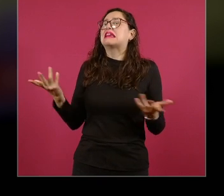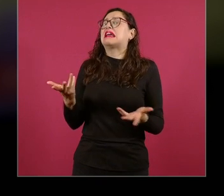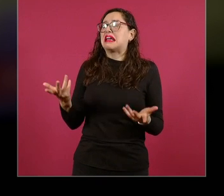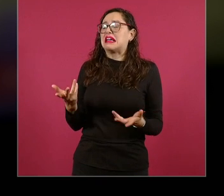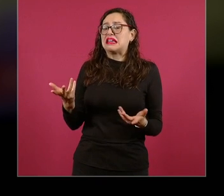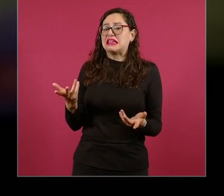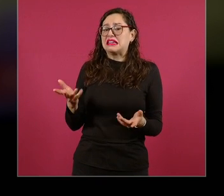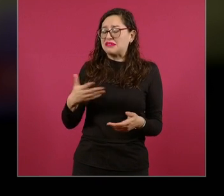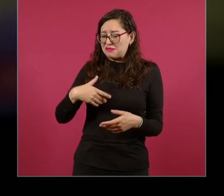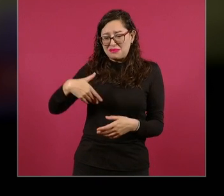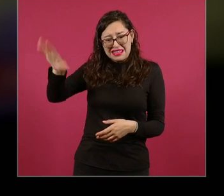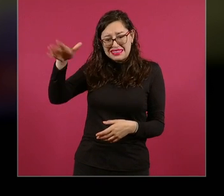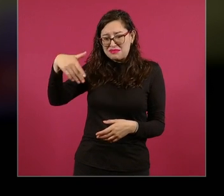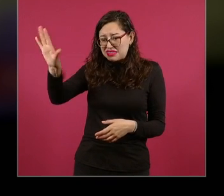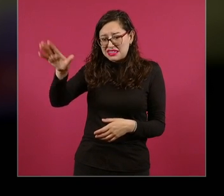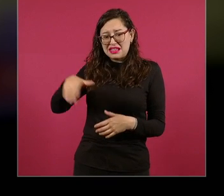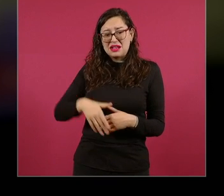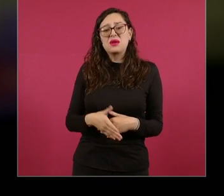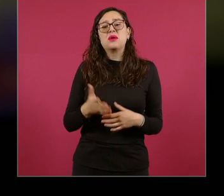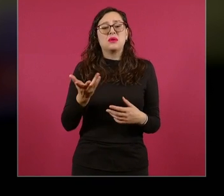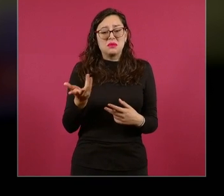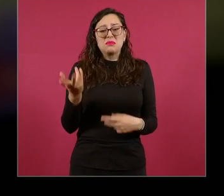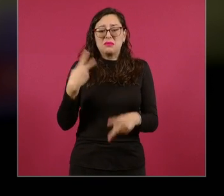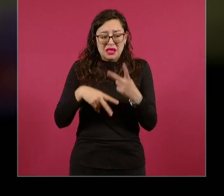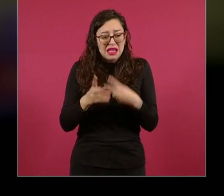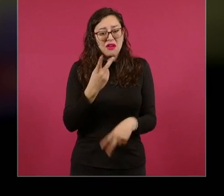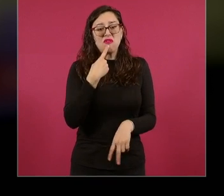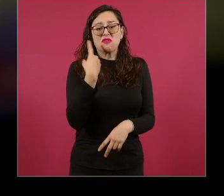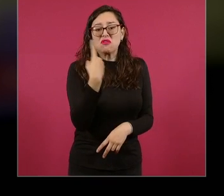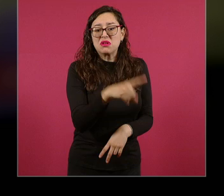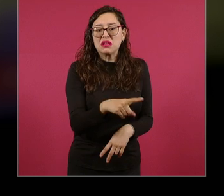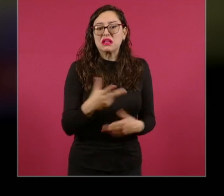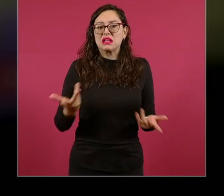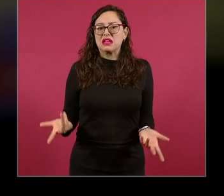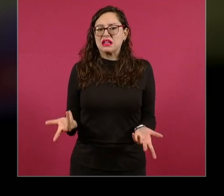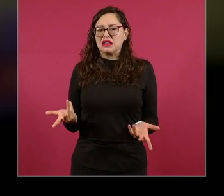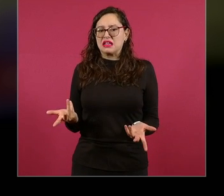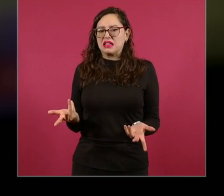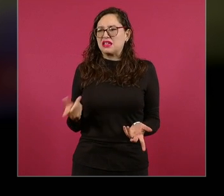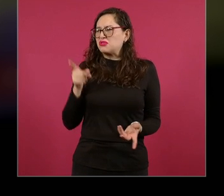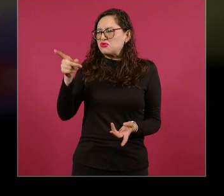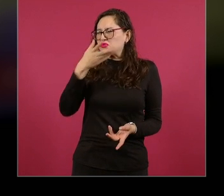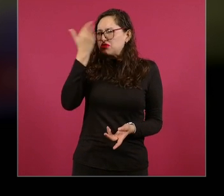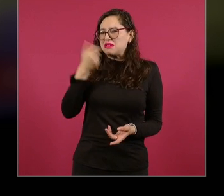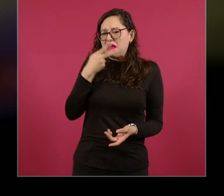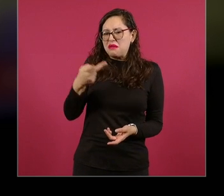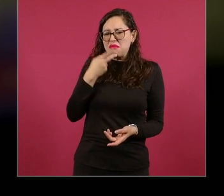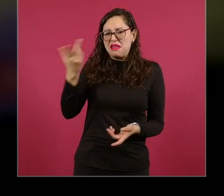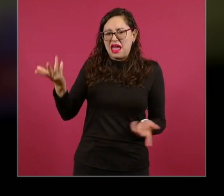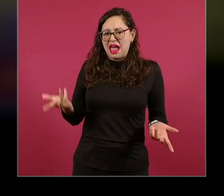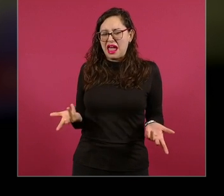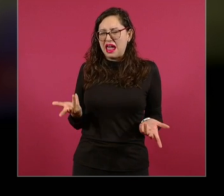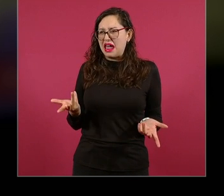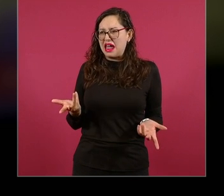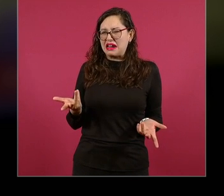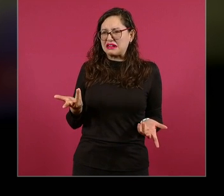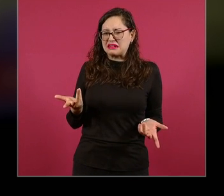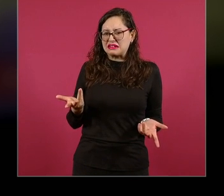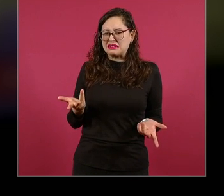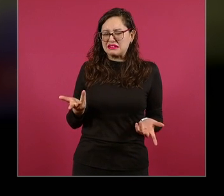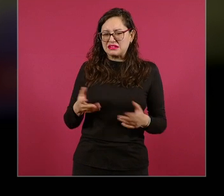competente, váyase. Vengo, vengo, señor, vengo. Pues vengo. Viene en autoridad, hombre. No sabe ni hablar. No sabe ni hablar, hombre.